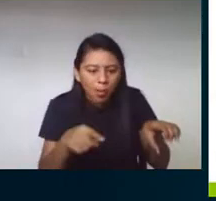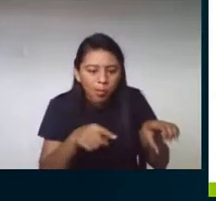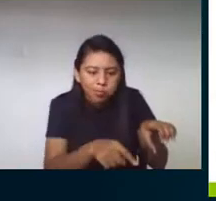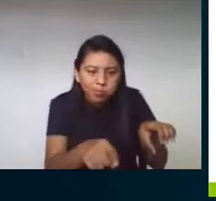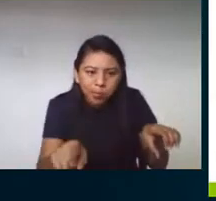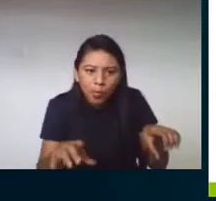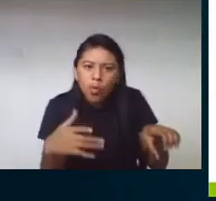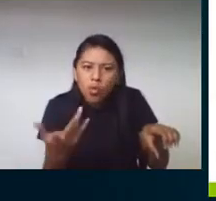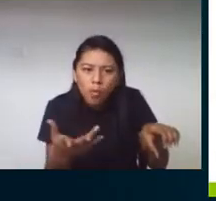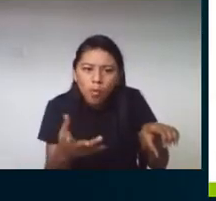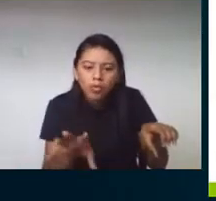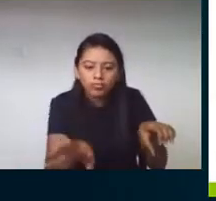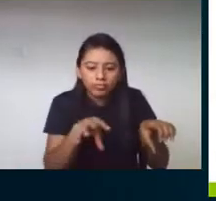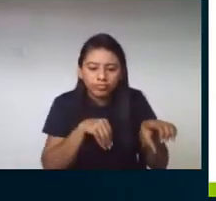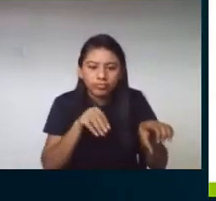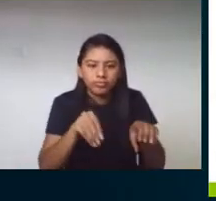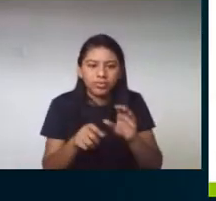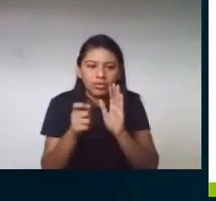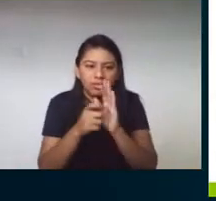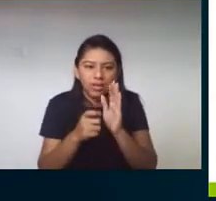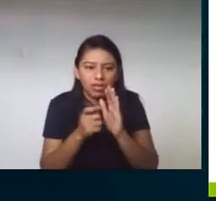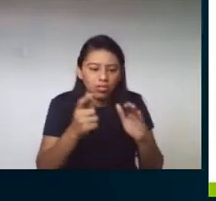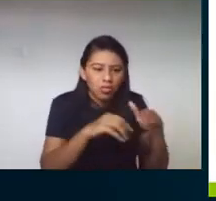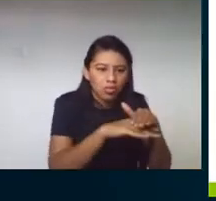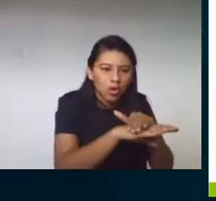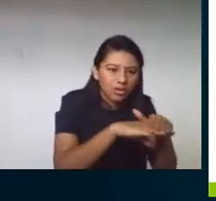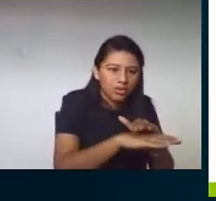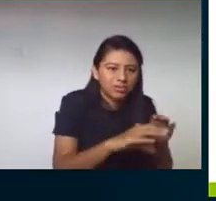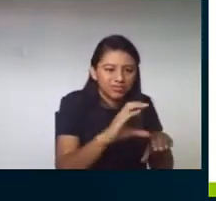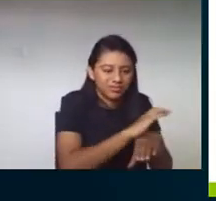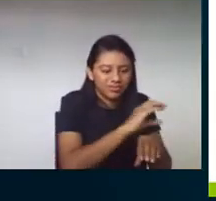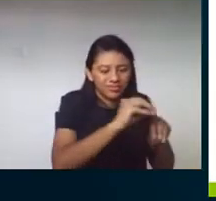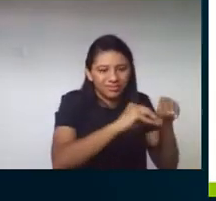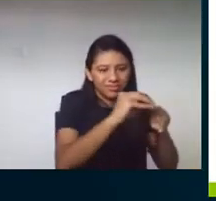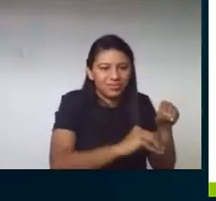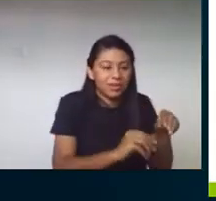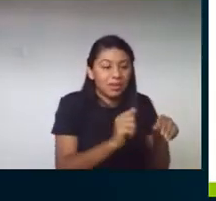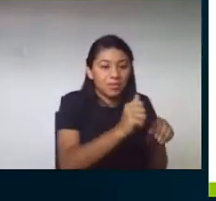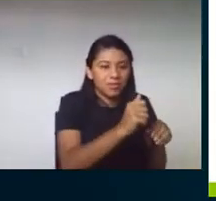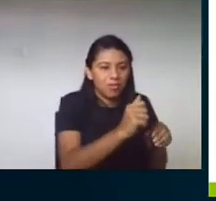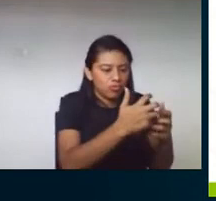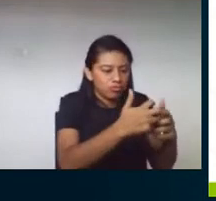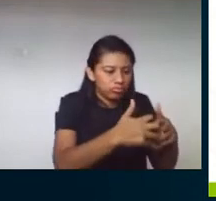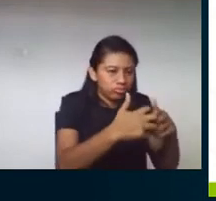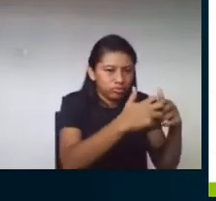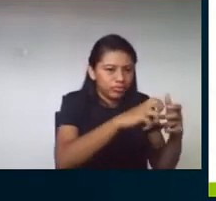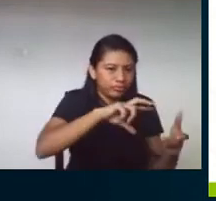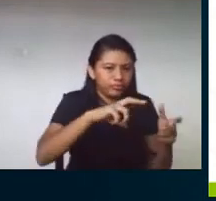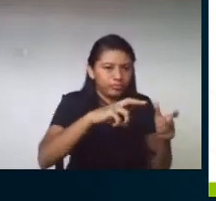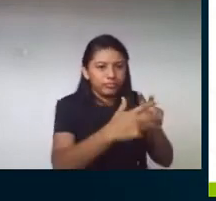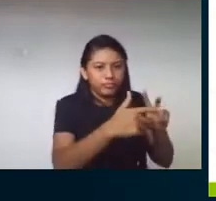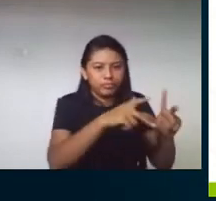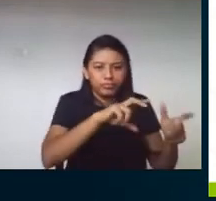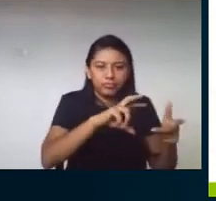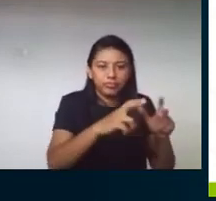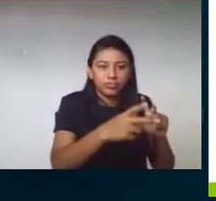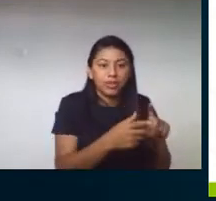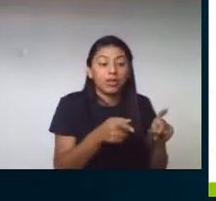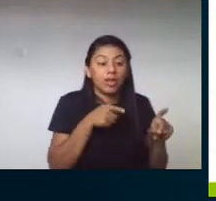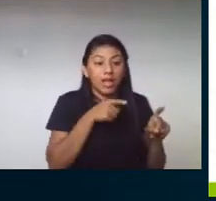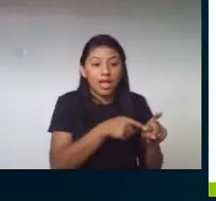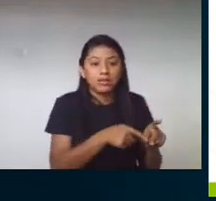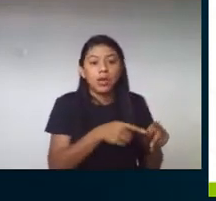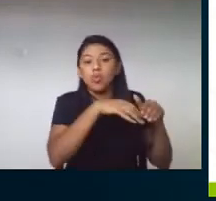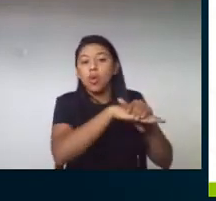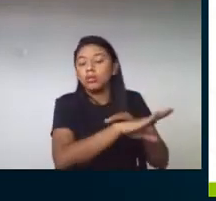medida y almacenada. Ya existen, por ejemplo, muchas tecnologías para poder disponer de esa información en tiempo real y guardarla de manera confiable,